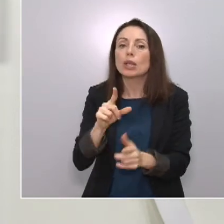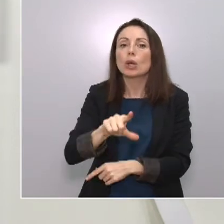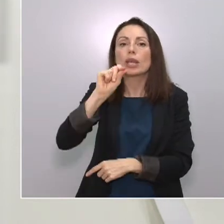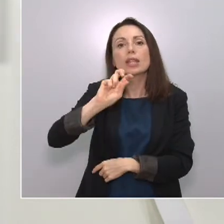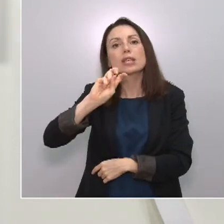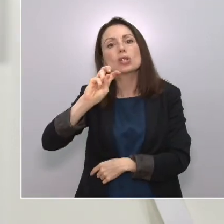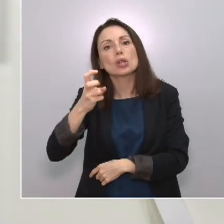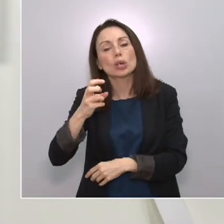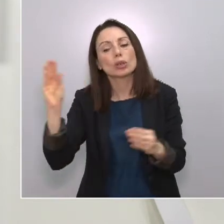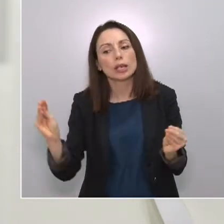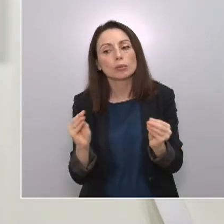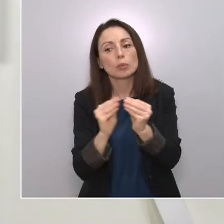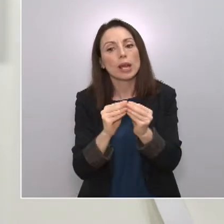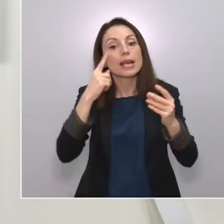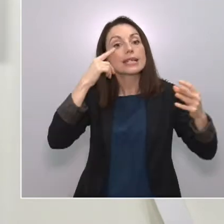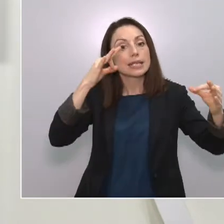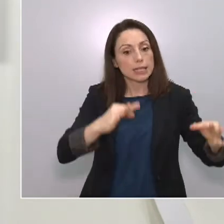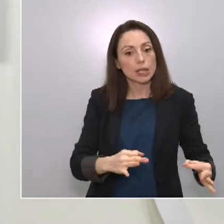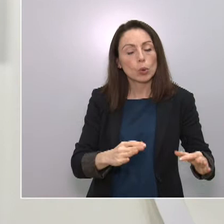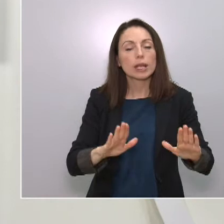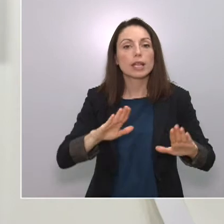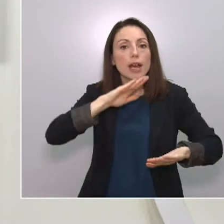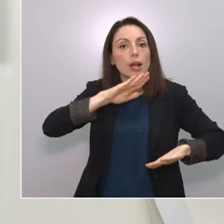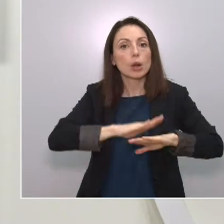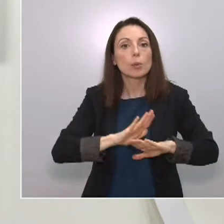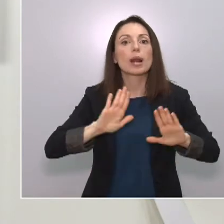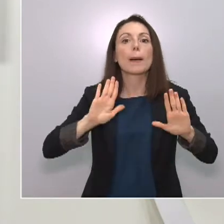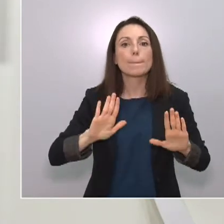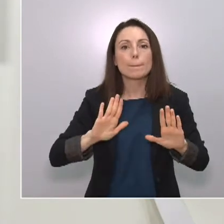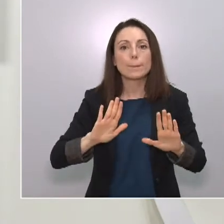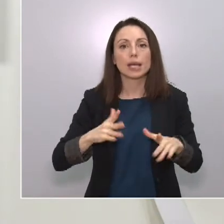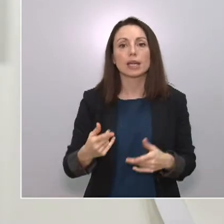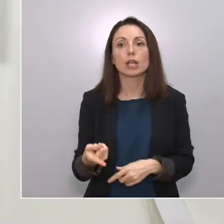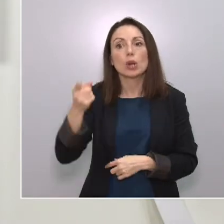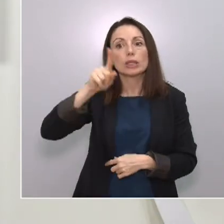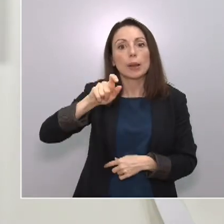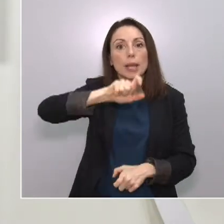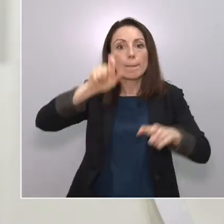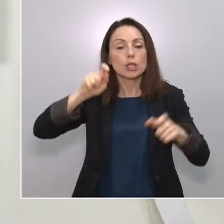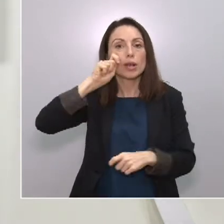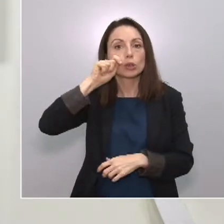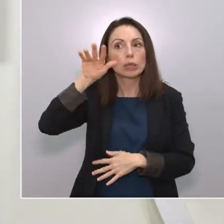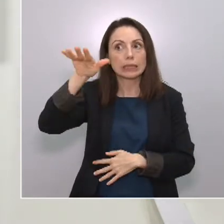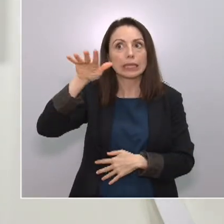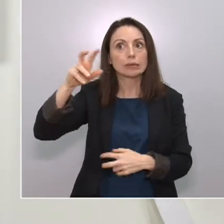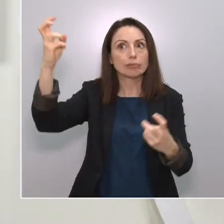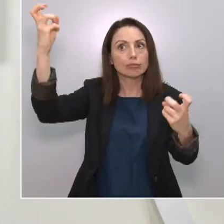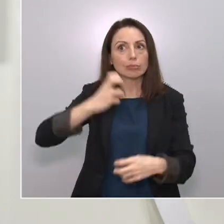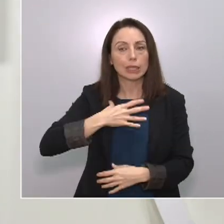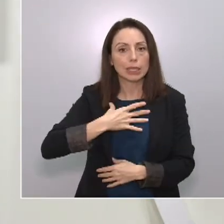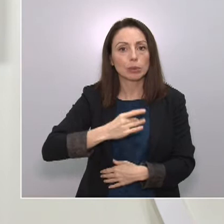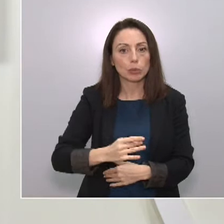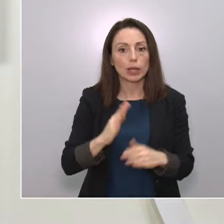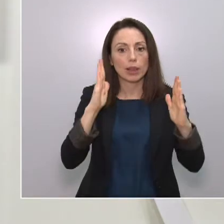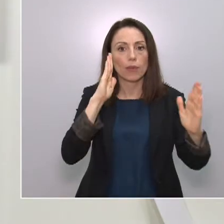haga compatible la seguridad, pero, como digo, que sea compatible con esa llegada de turistas extranjeros cuando alcancemos esa